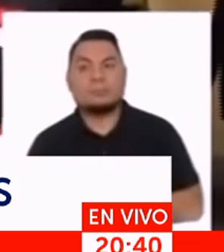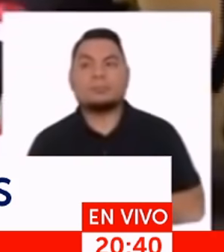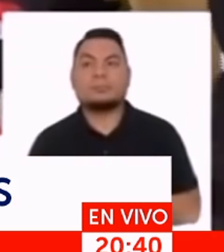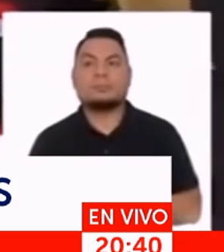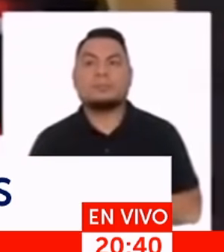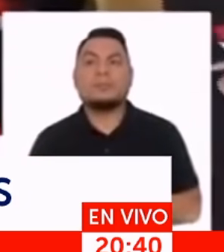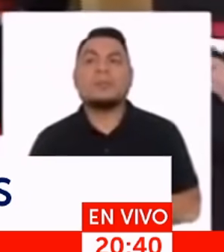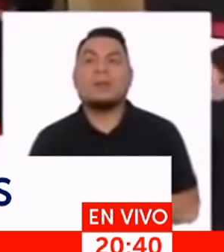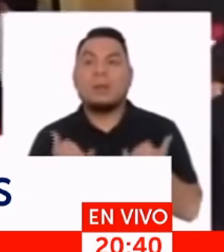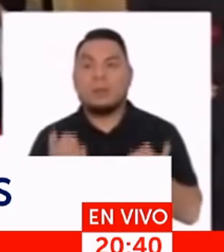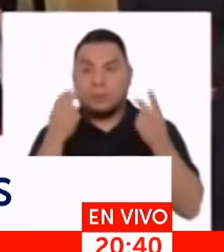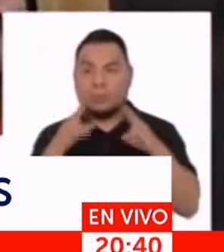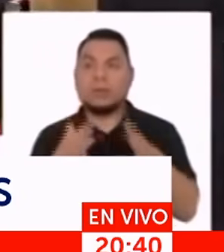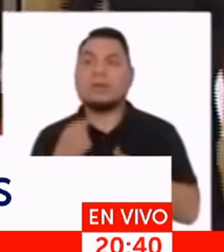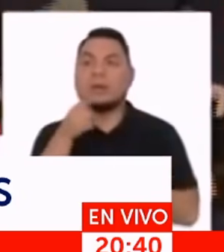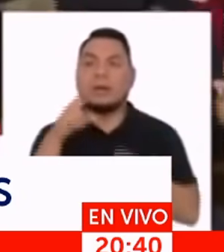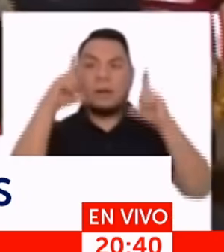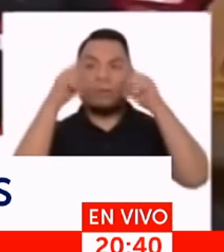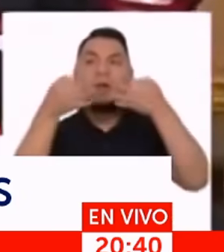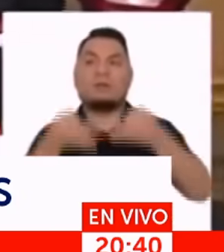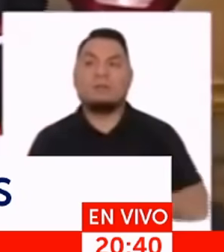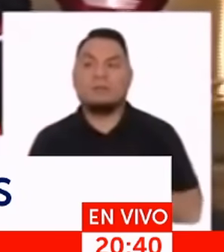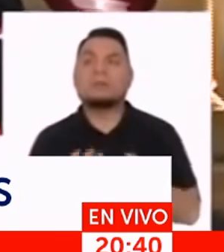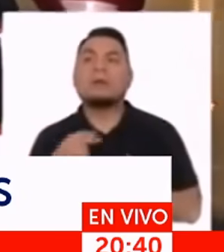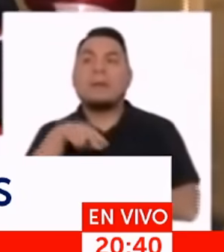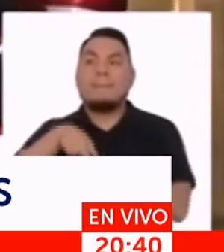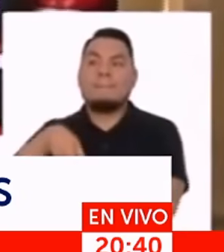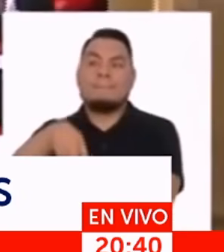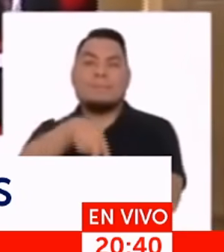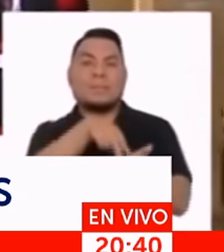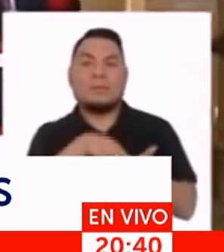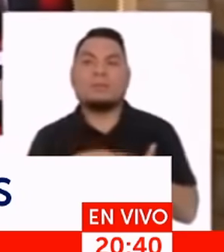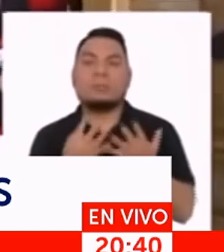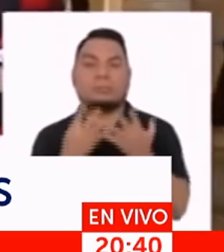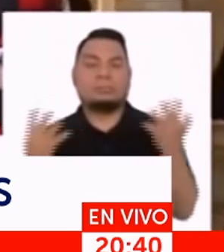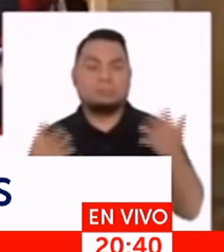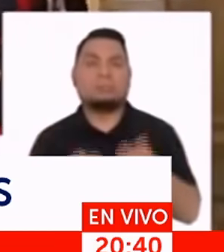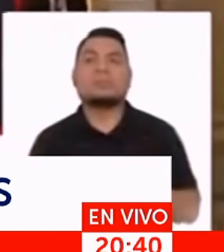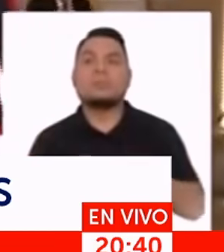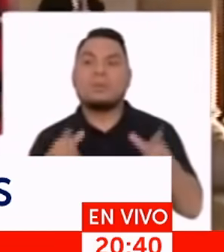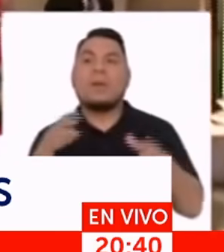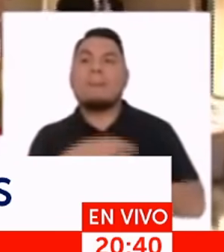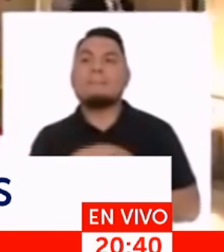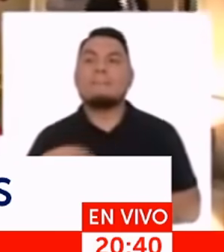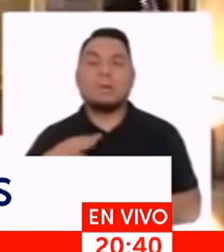Mirta Vázquez. De esta forma es entonces como se ha desarrollado esta actividad desde Palacio de